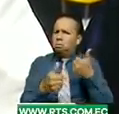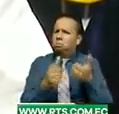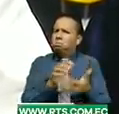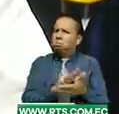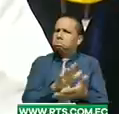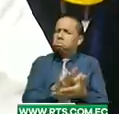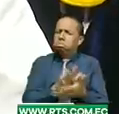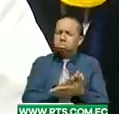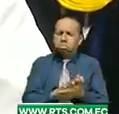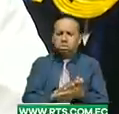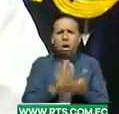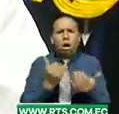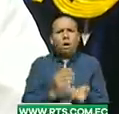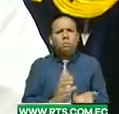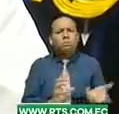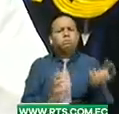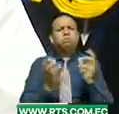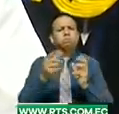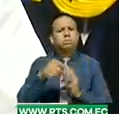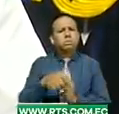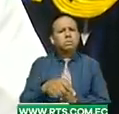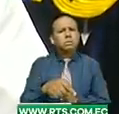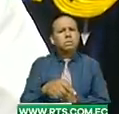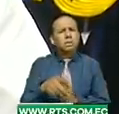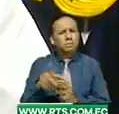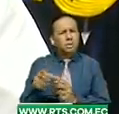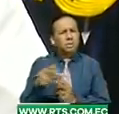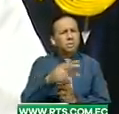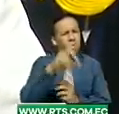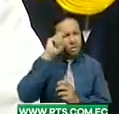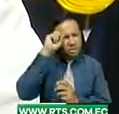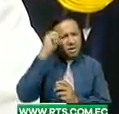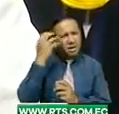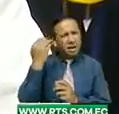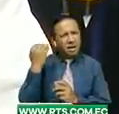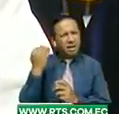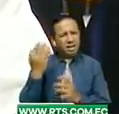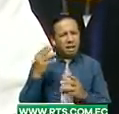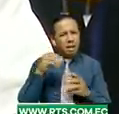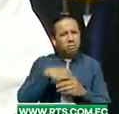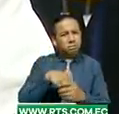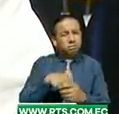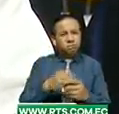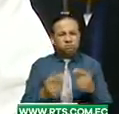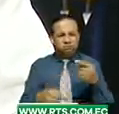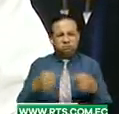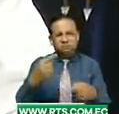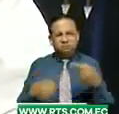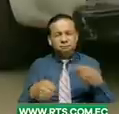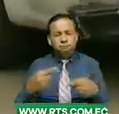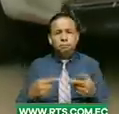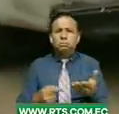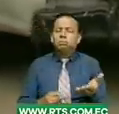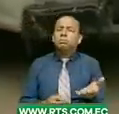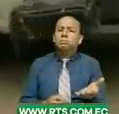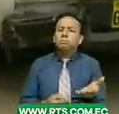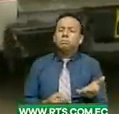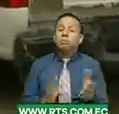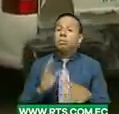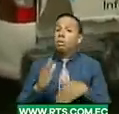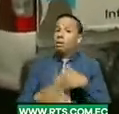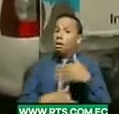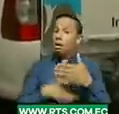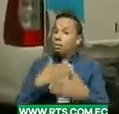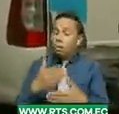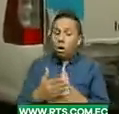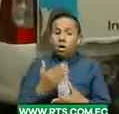esta situación en la misma línea de represalias de las acciones violentas que vienen sucediendo en los últimos días. Pasado el incidente, no